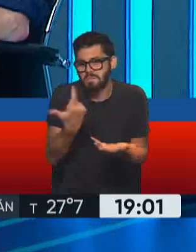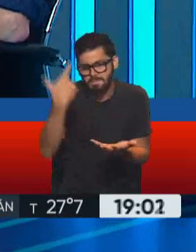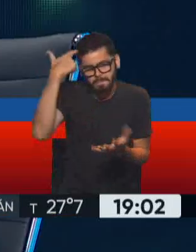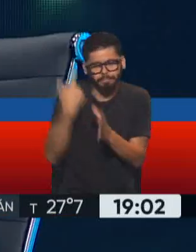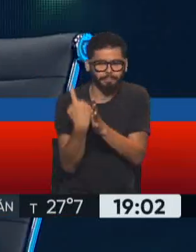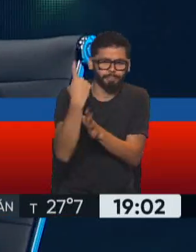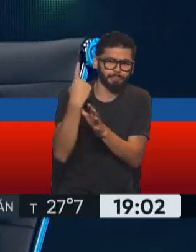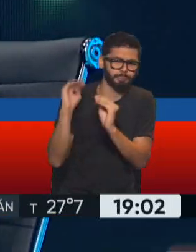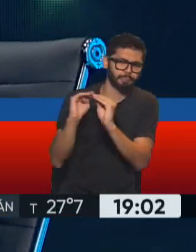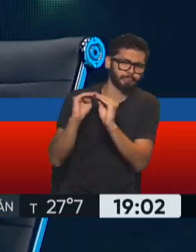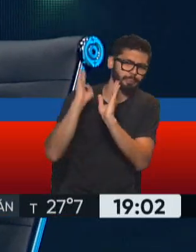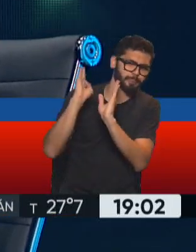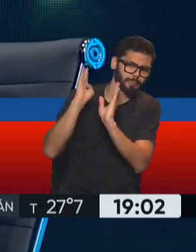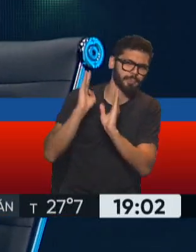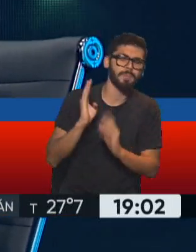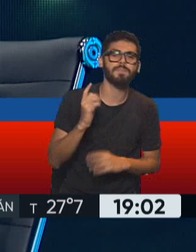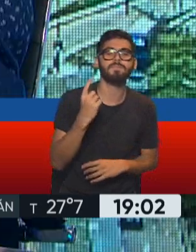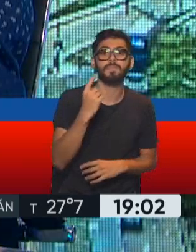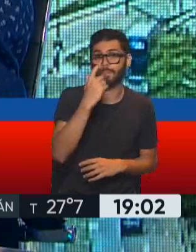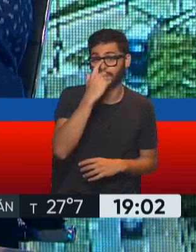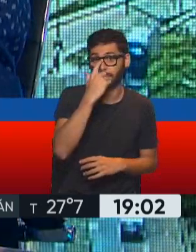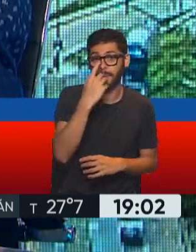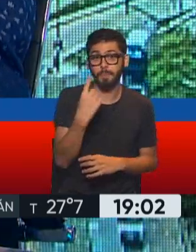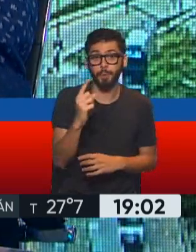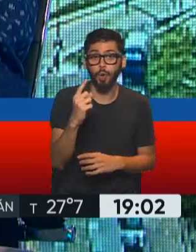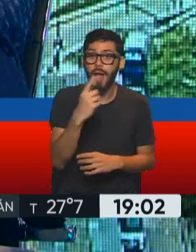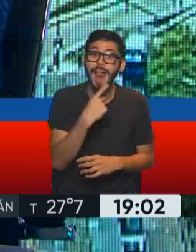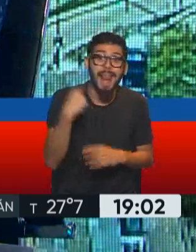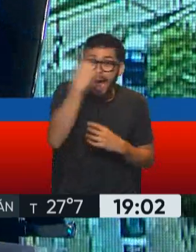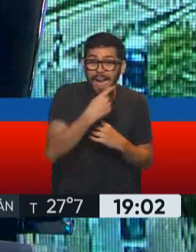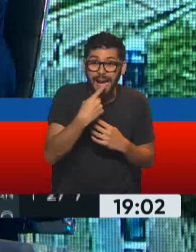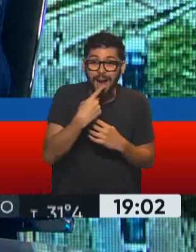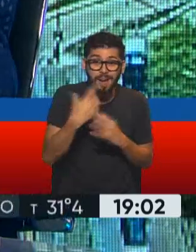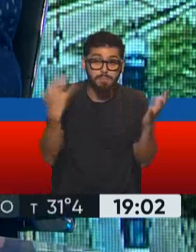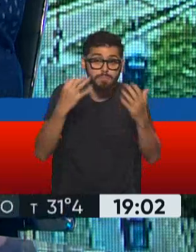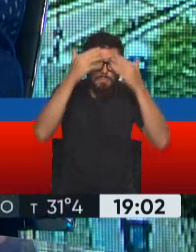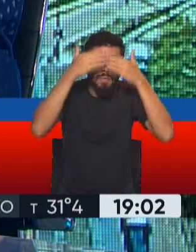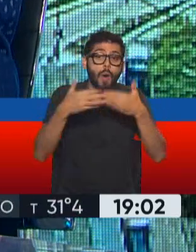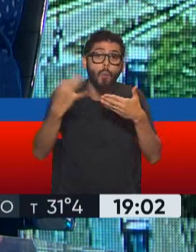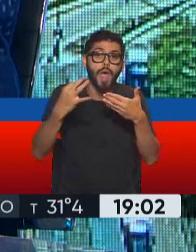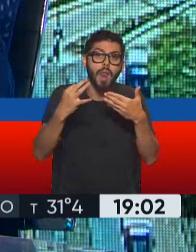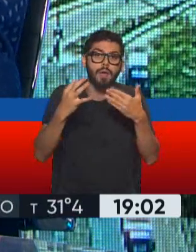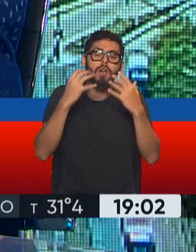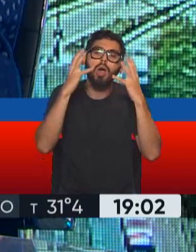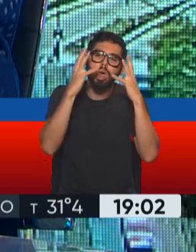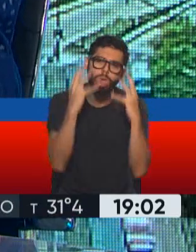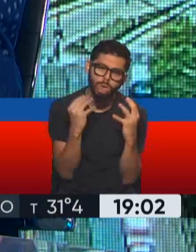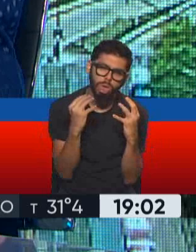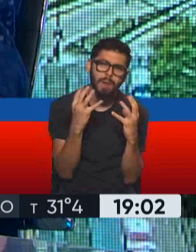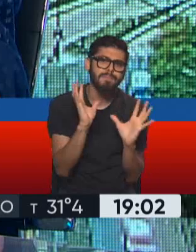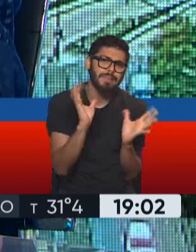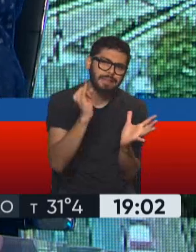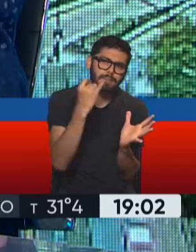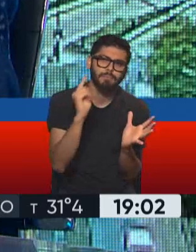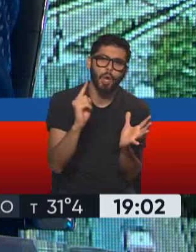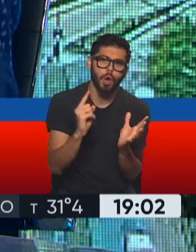Pero es terrenal, para que entendamos. Pero, todos, digamos, la cara quedó más o menos intacta, parecía un poco un globo desinflado, pero era